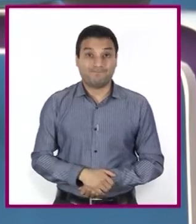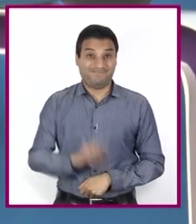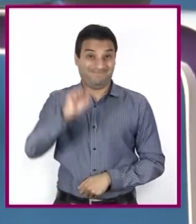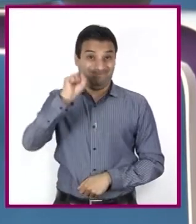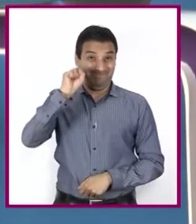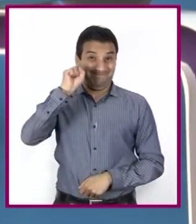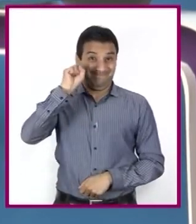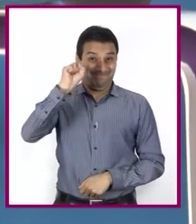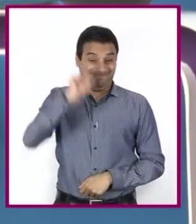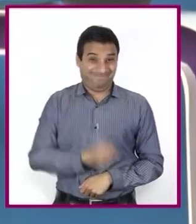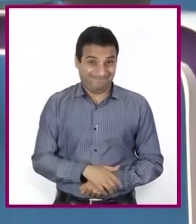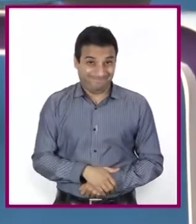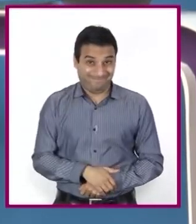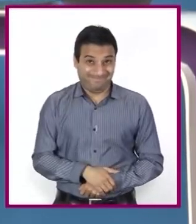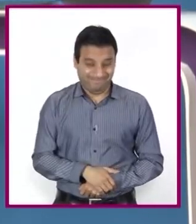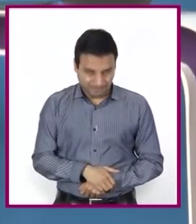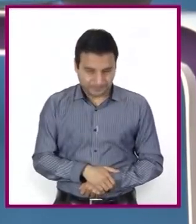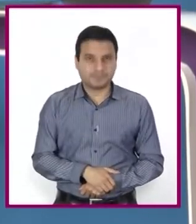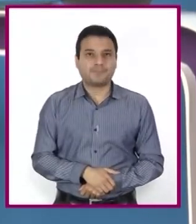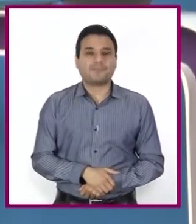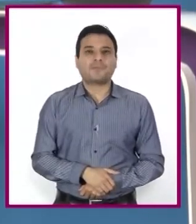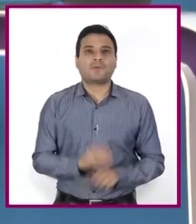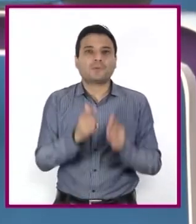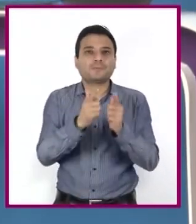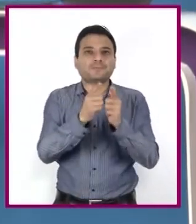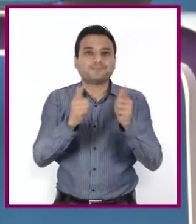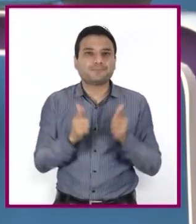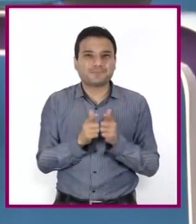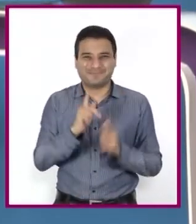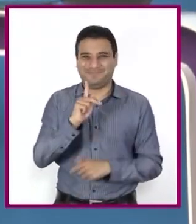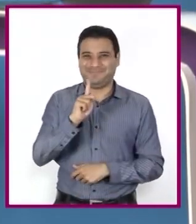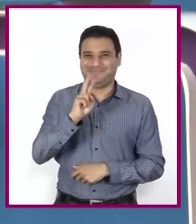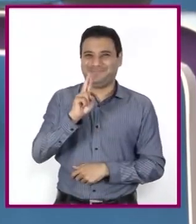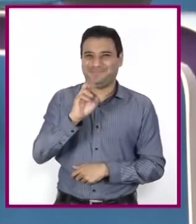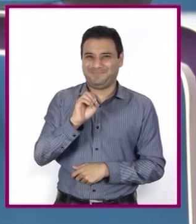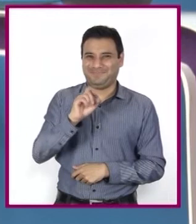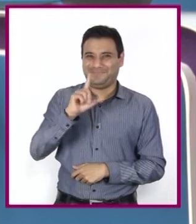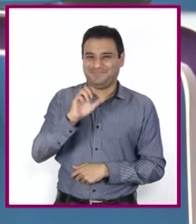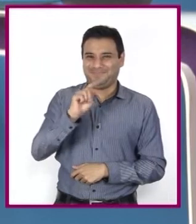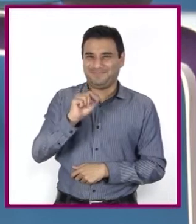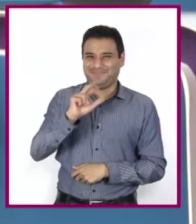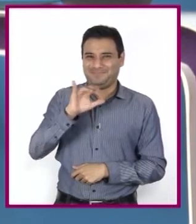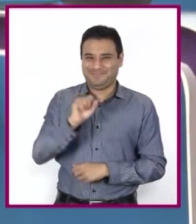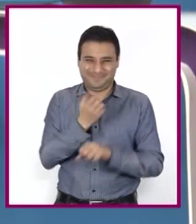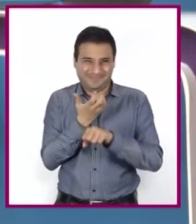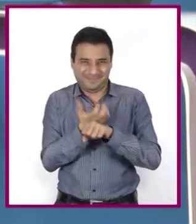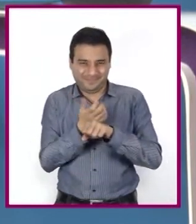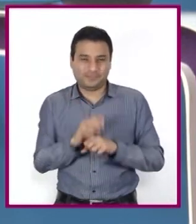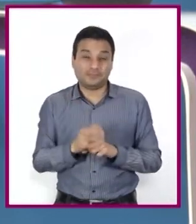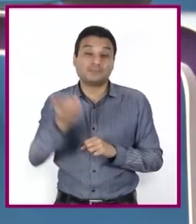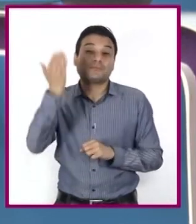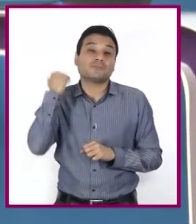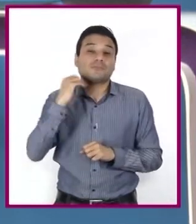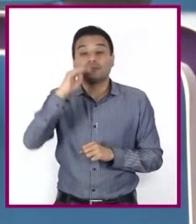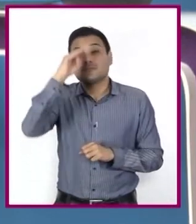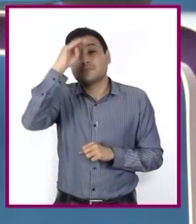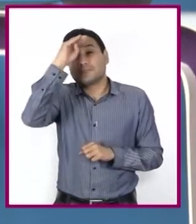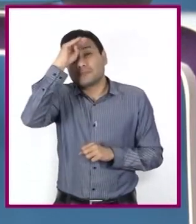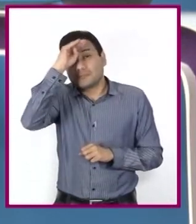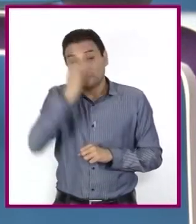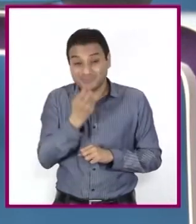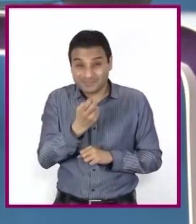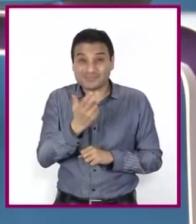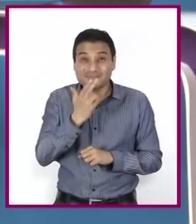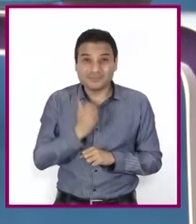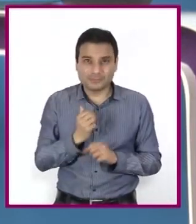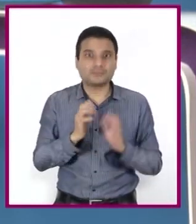sindicalismo hizo que el proletariado moderno estadounidense, hasta entonces considerado como un mero artificio estadístico,